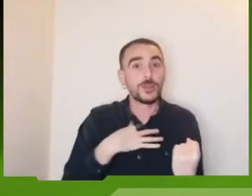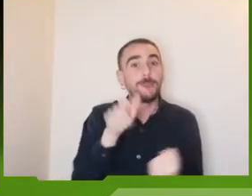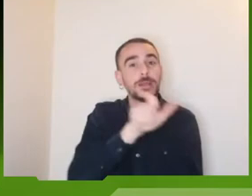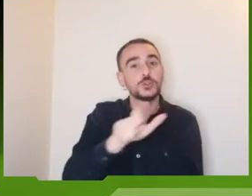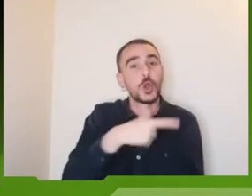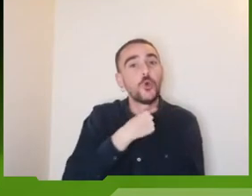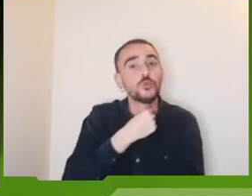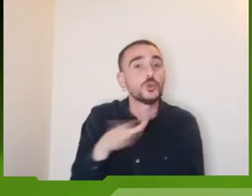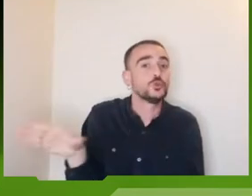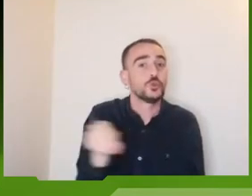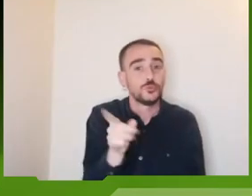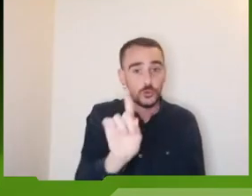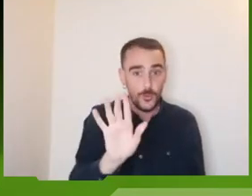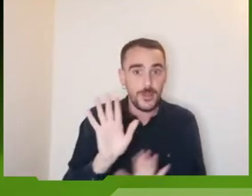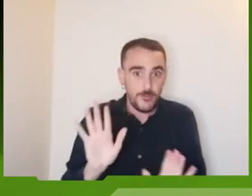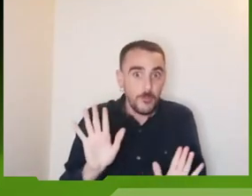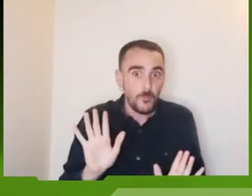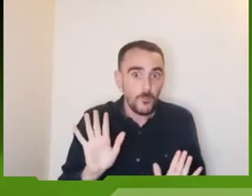lección.